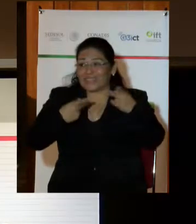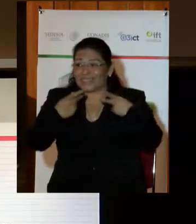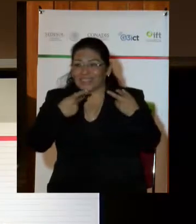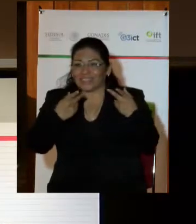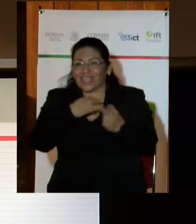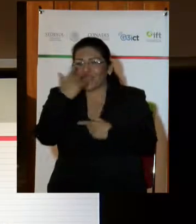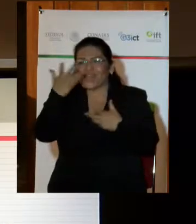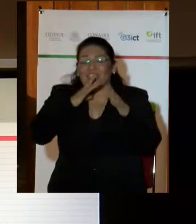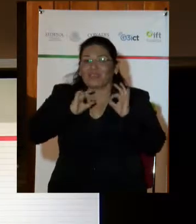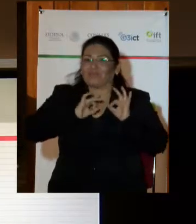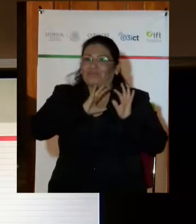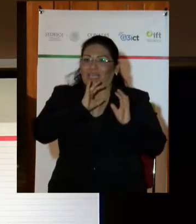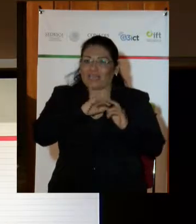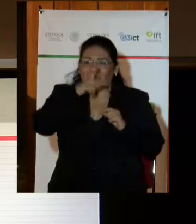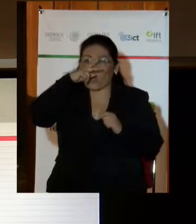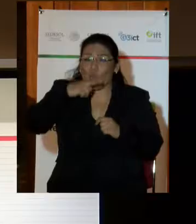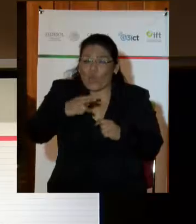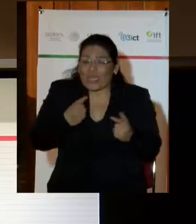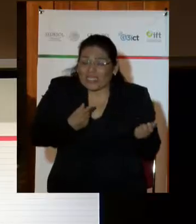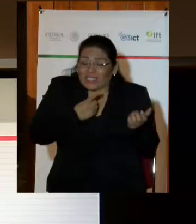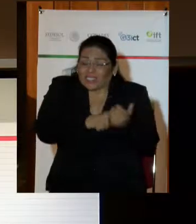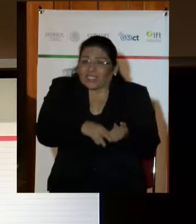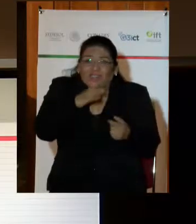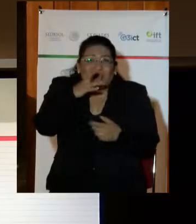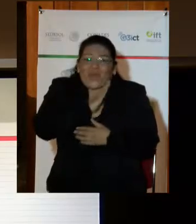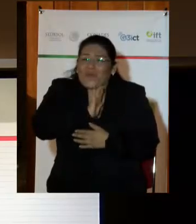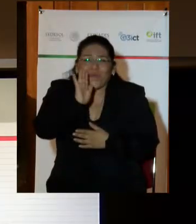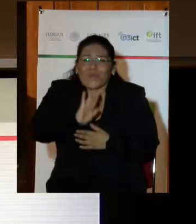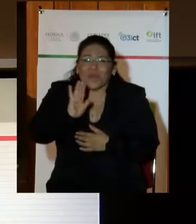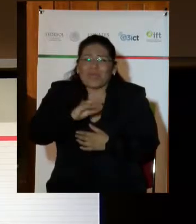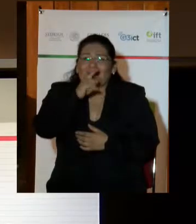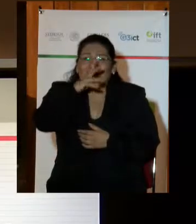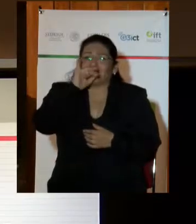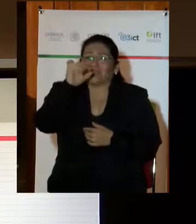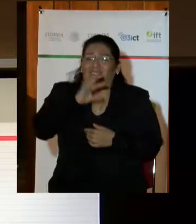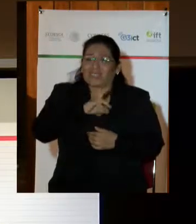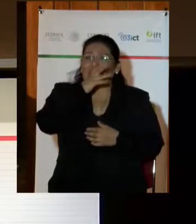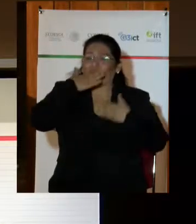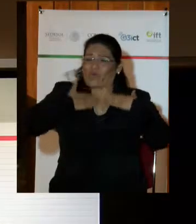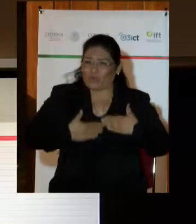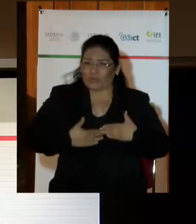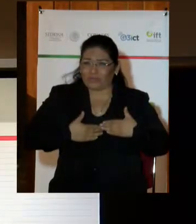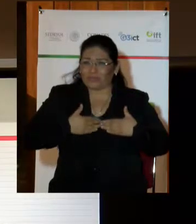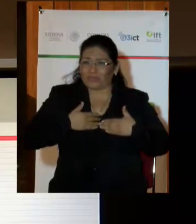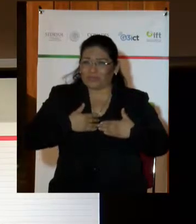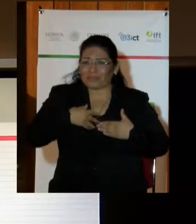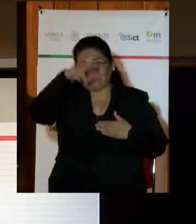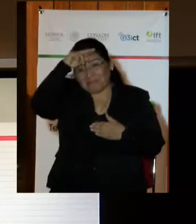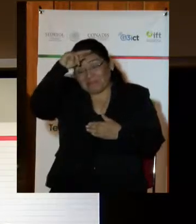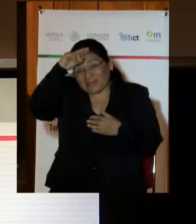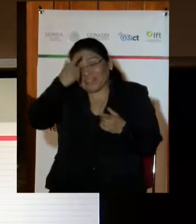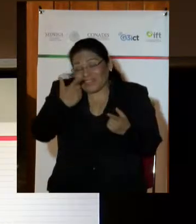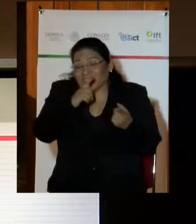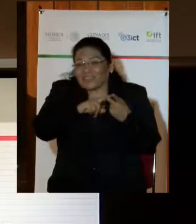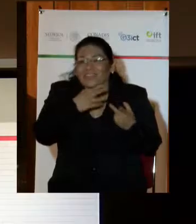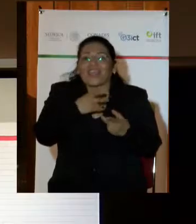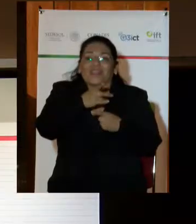opuestos en procedimientos legales. Yo he propuesto que si vamos a escucharlos, los escuchemos al mismo tiempo a los